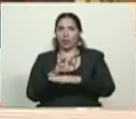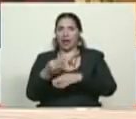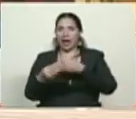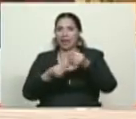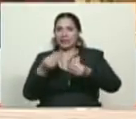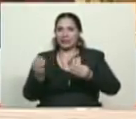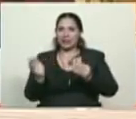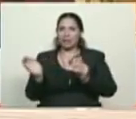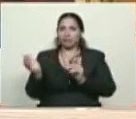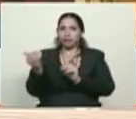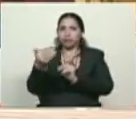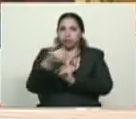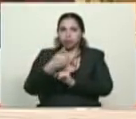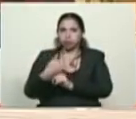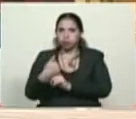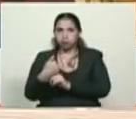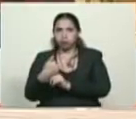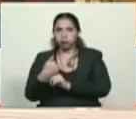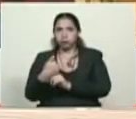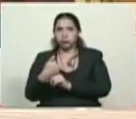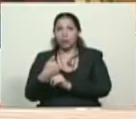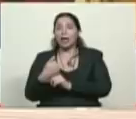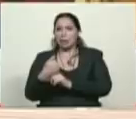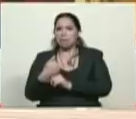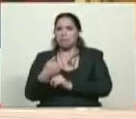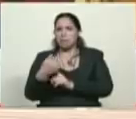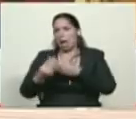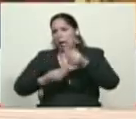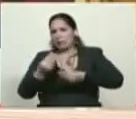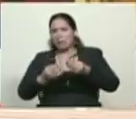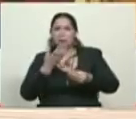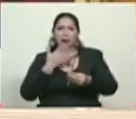arropar el golpe de Estado, para tratar de